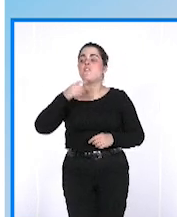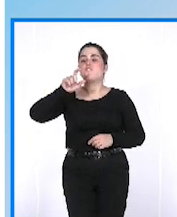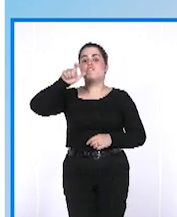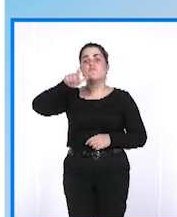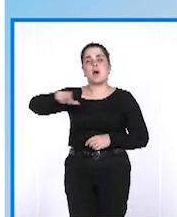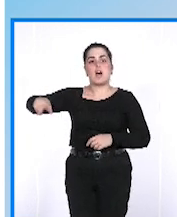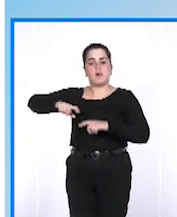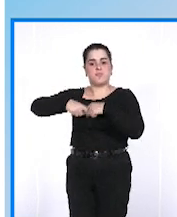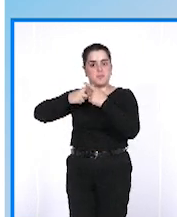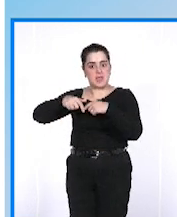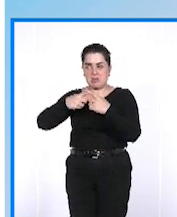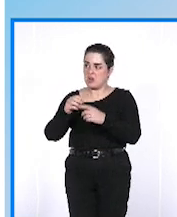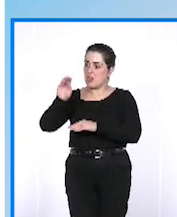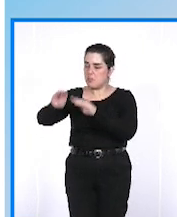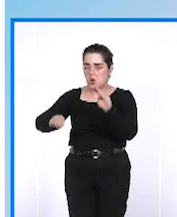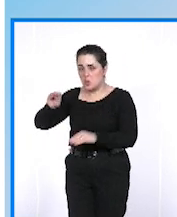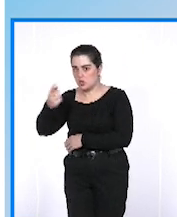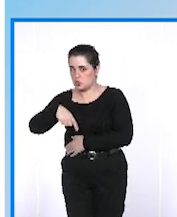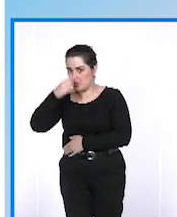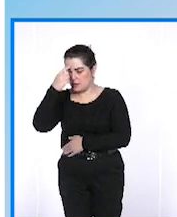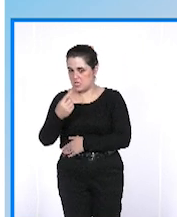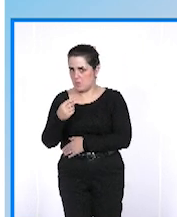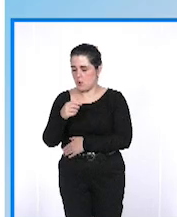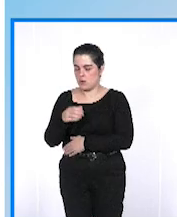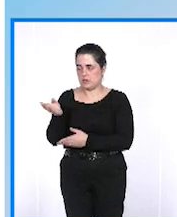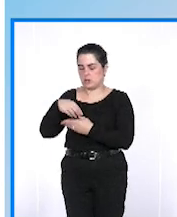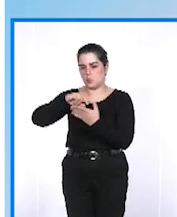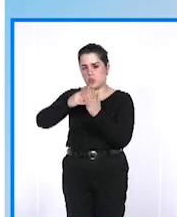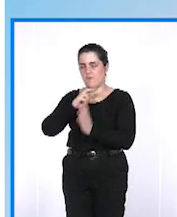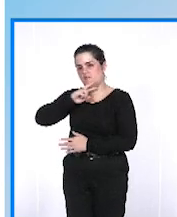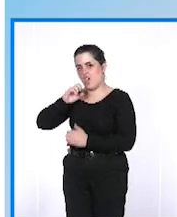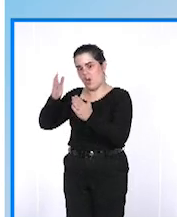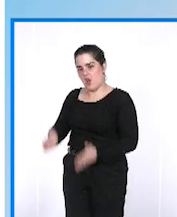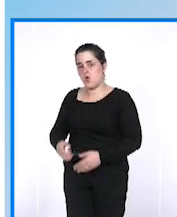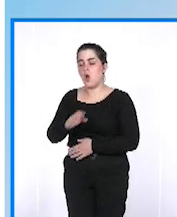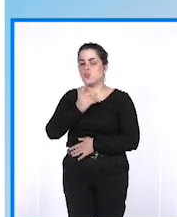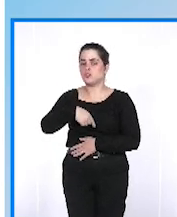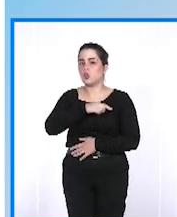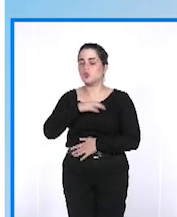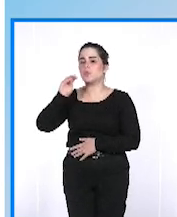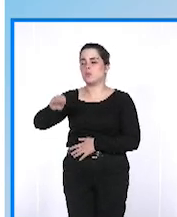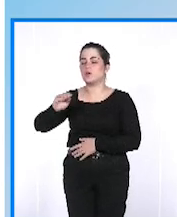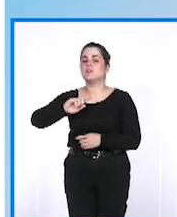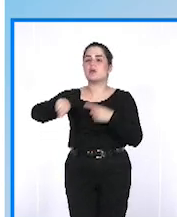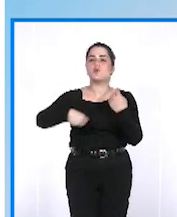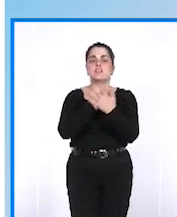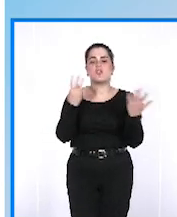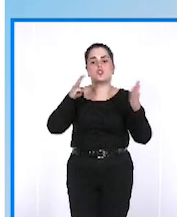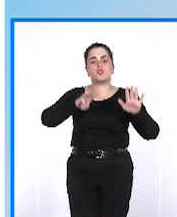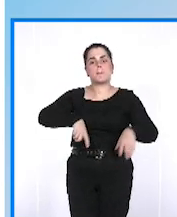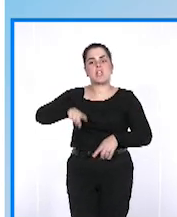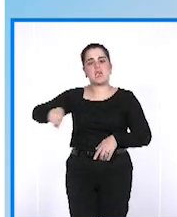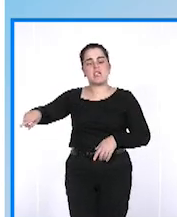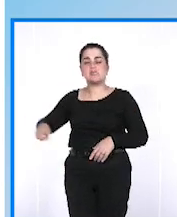considerábamos que que eran una parte important importante del proyecto les hemos preguntado 18 meses después no